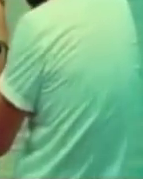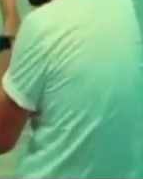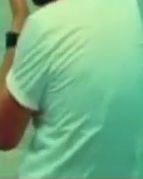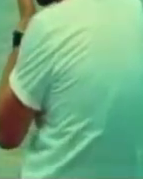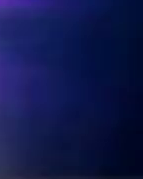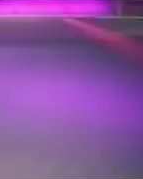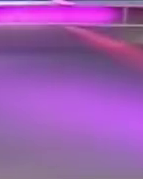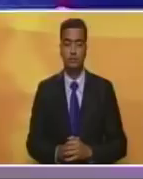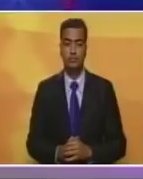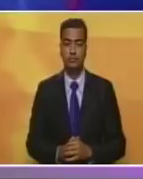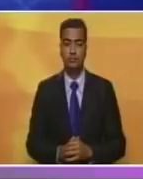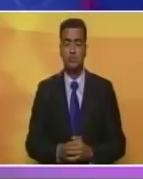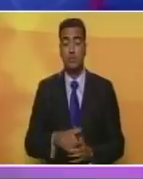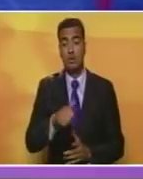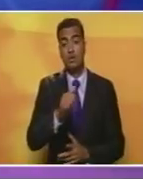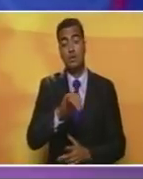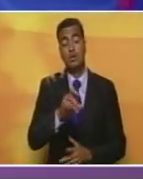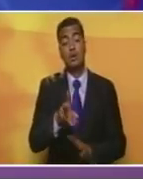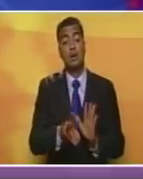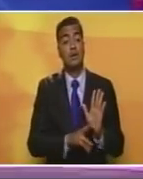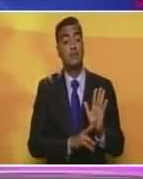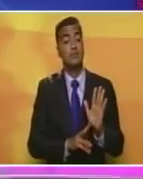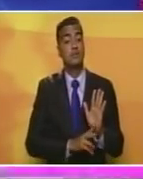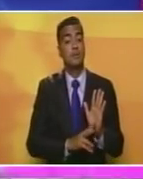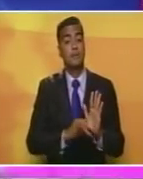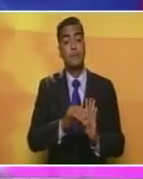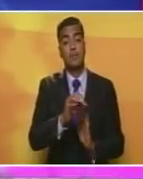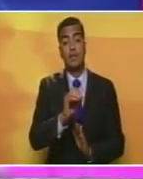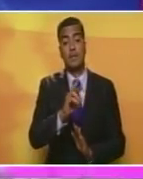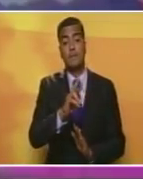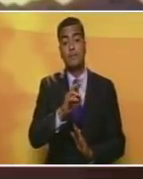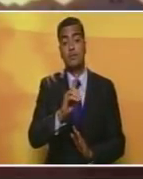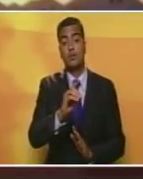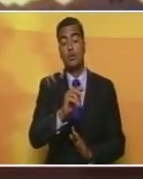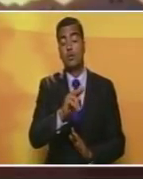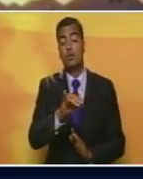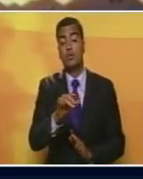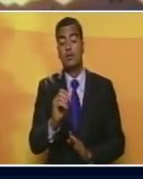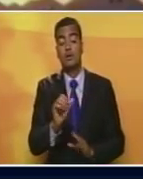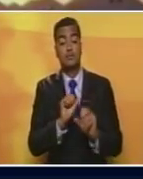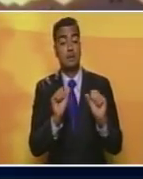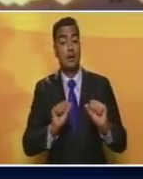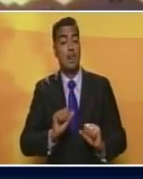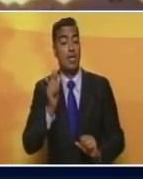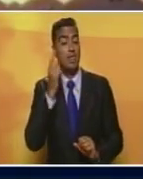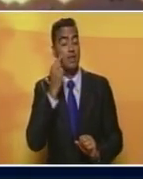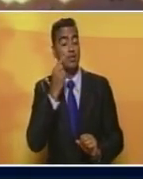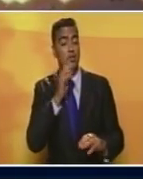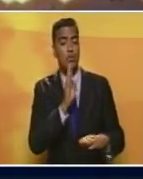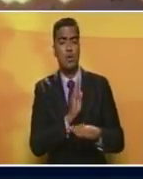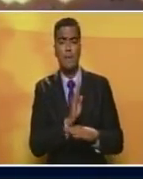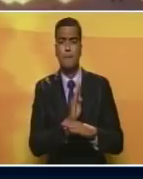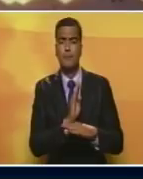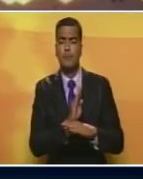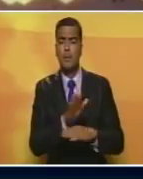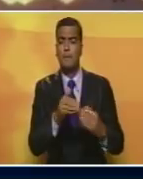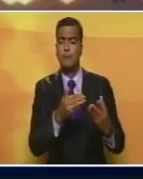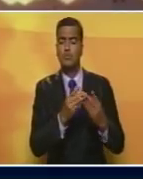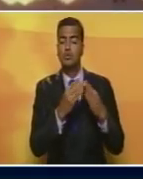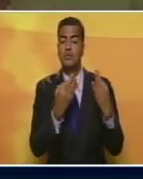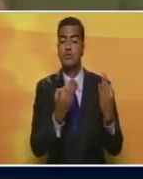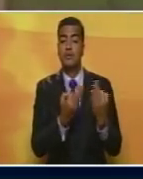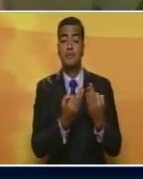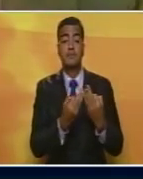años menor que la cantante. López escribió que le encantaba la foto sin mencionar los nombres de ellas. Tenemos el